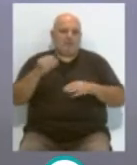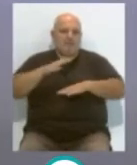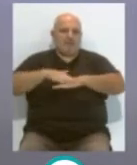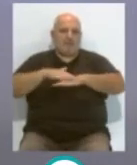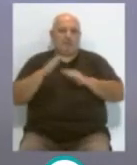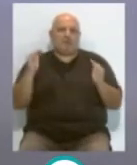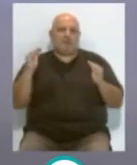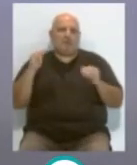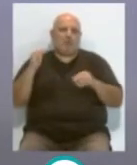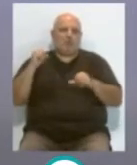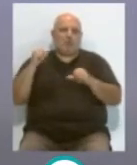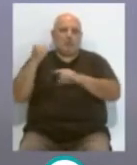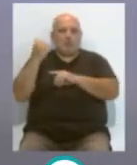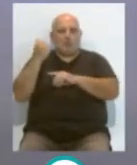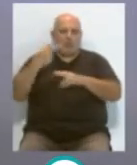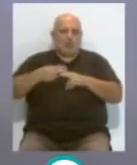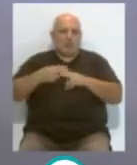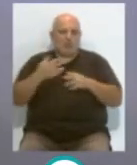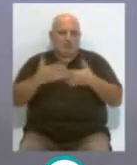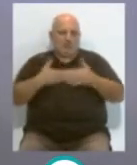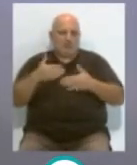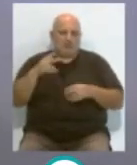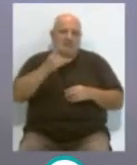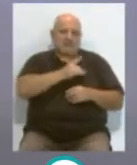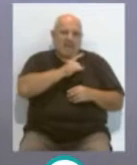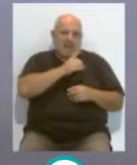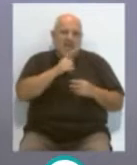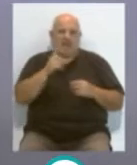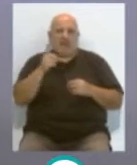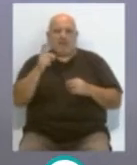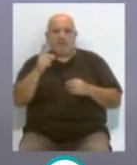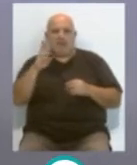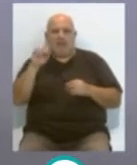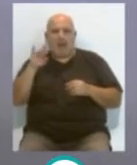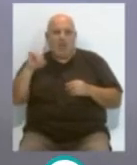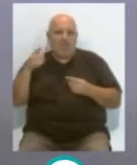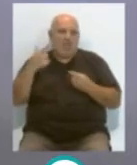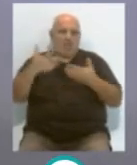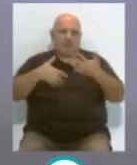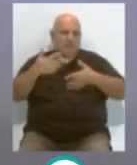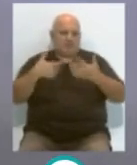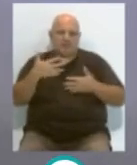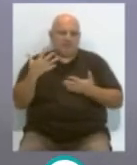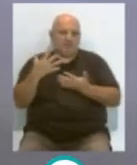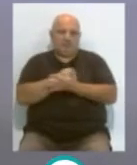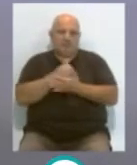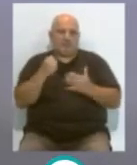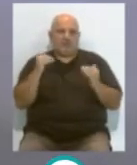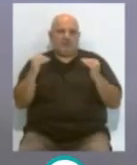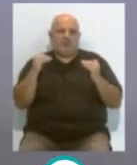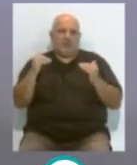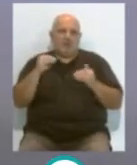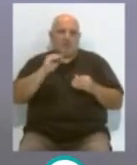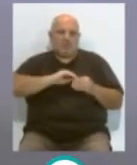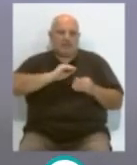una temporada tan exigente en todos lados, tanto en Chile, en Paraguay, como aquí en Europa. Ha sido una temporada